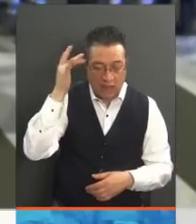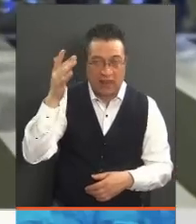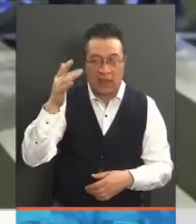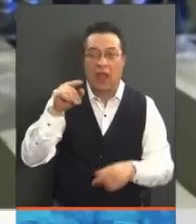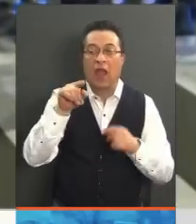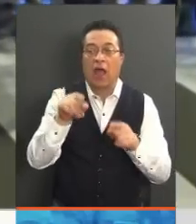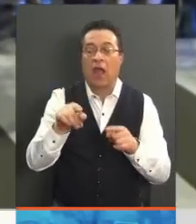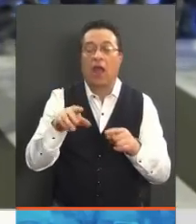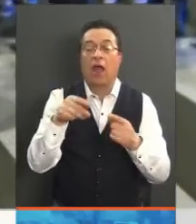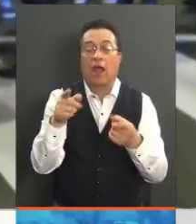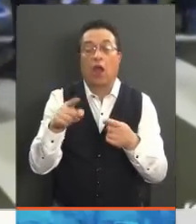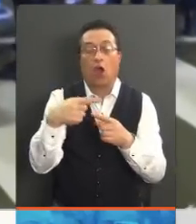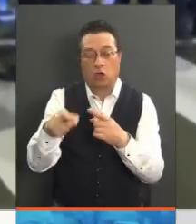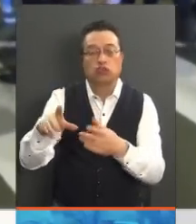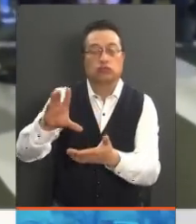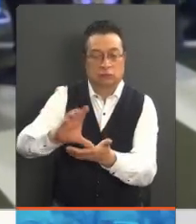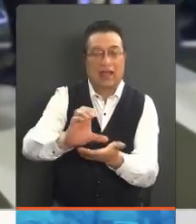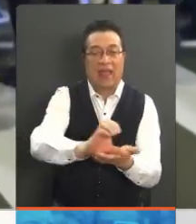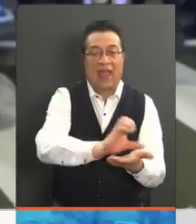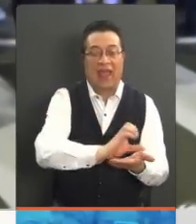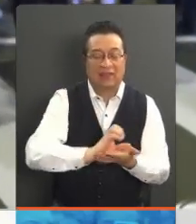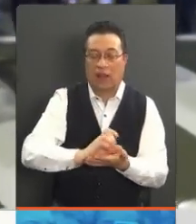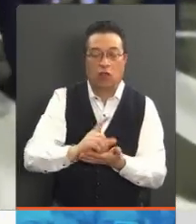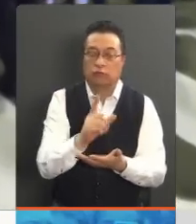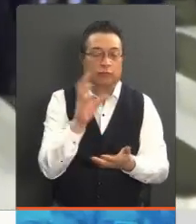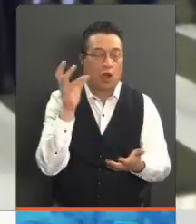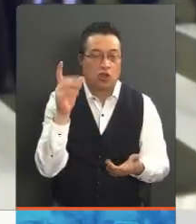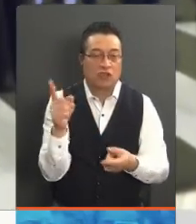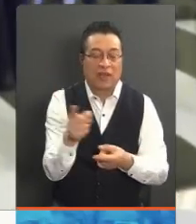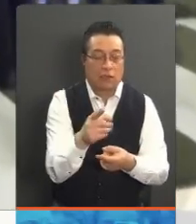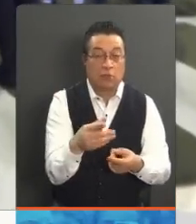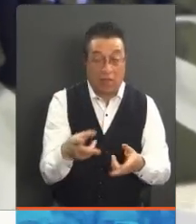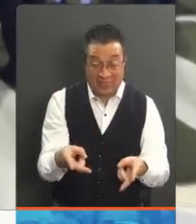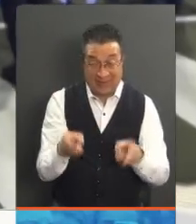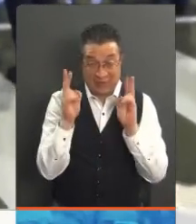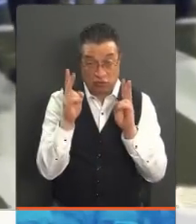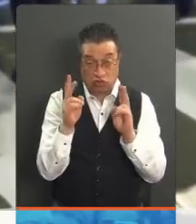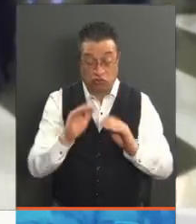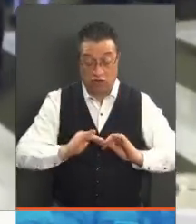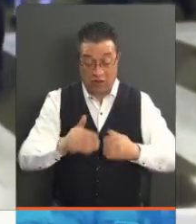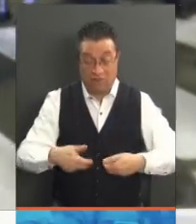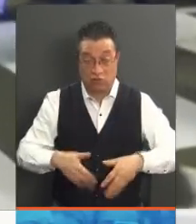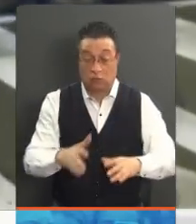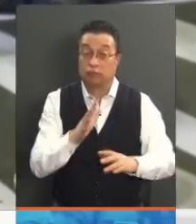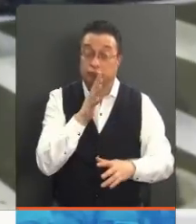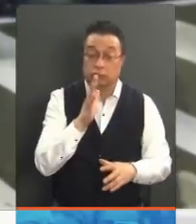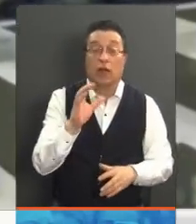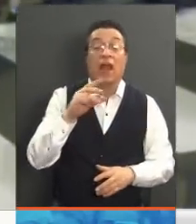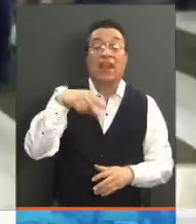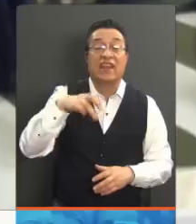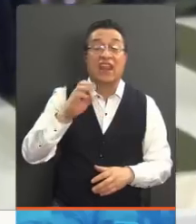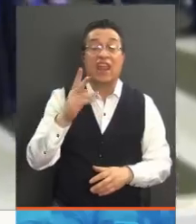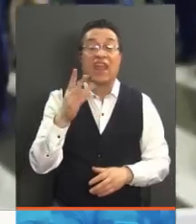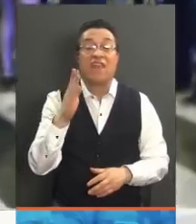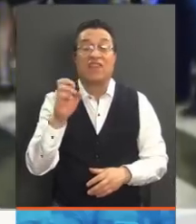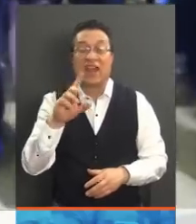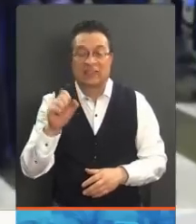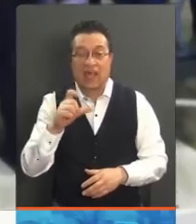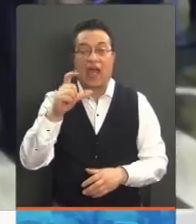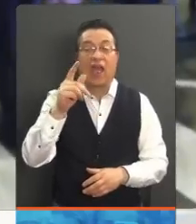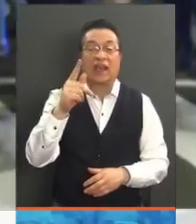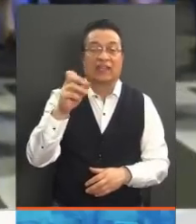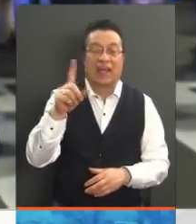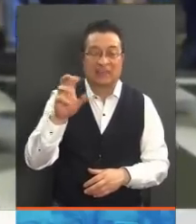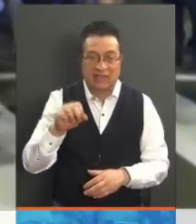Estados donde no se sabe todavía, Ramón, si el derecho al aborto será protegido. Nebraska, Kansas, Michigan,